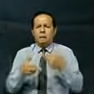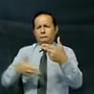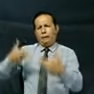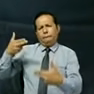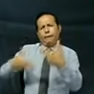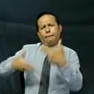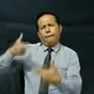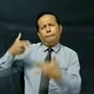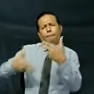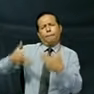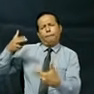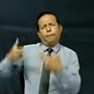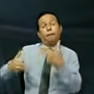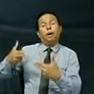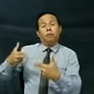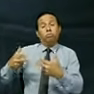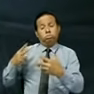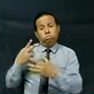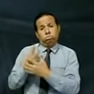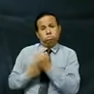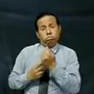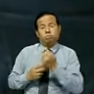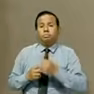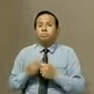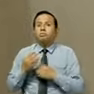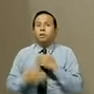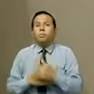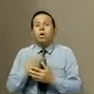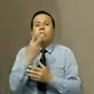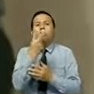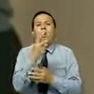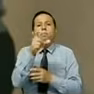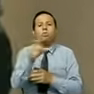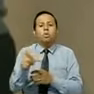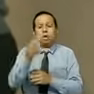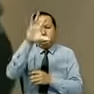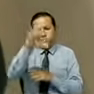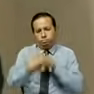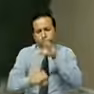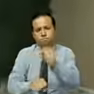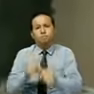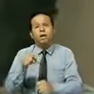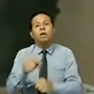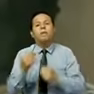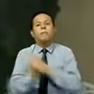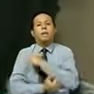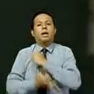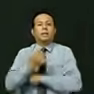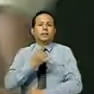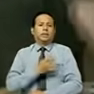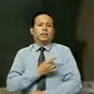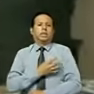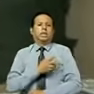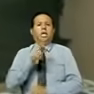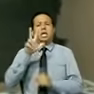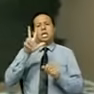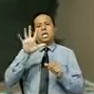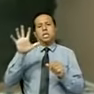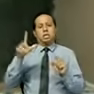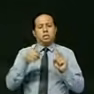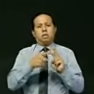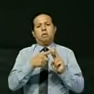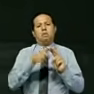bala entre los delincuentes y la policía. Al final, dos fueron capturados. Los chilenos de 25 y 36 años serían parte de una